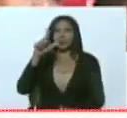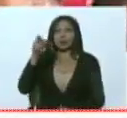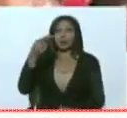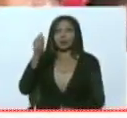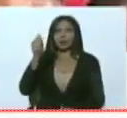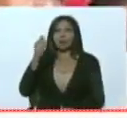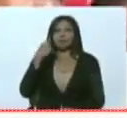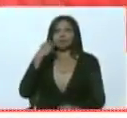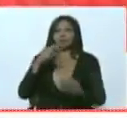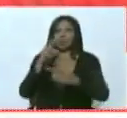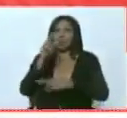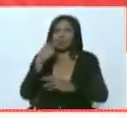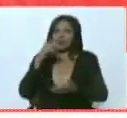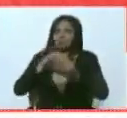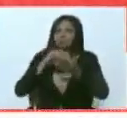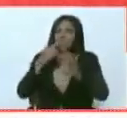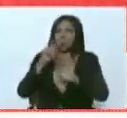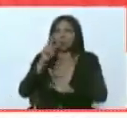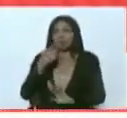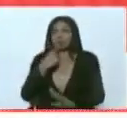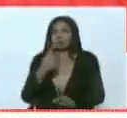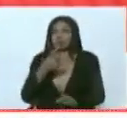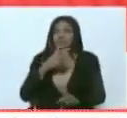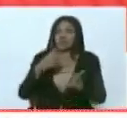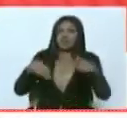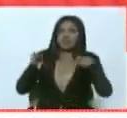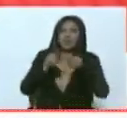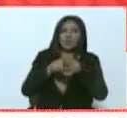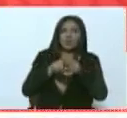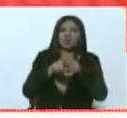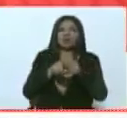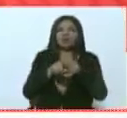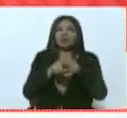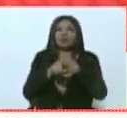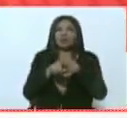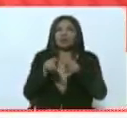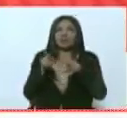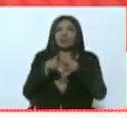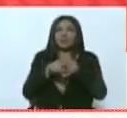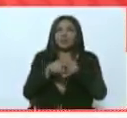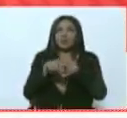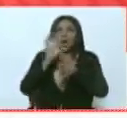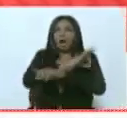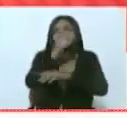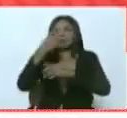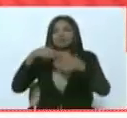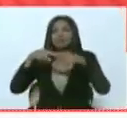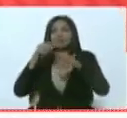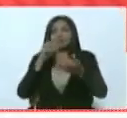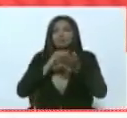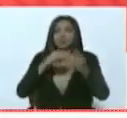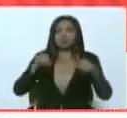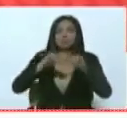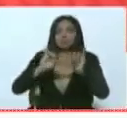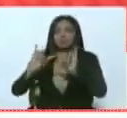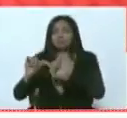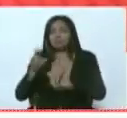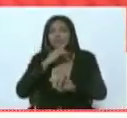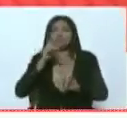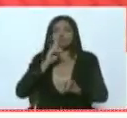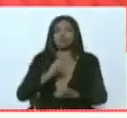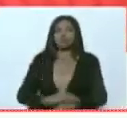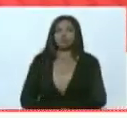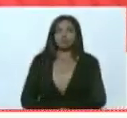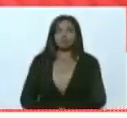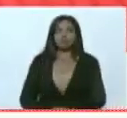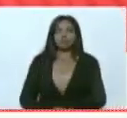Olga, aquí pusieron con R. Yo dije, bueno, un oriental le puso el nombre. Orga, se va a llamar Orga. La muchacha, no es Olga,